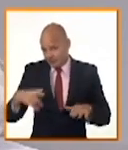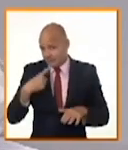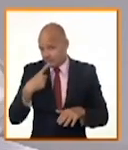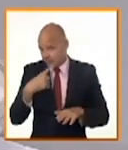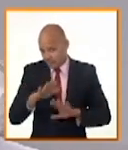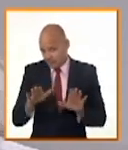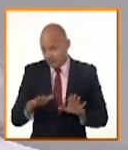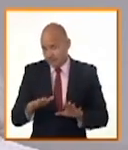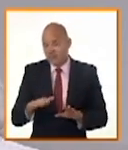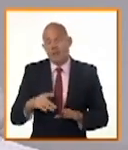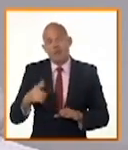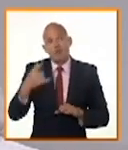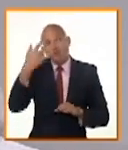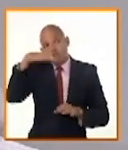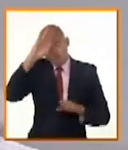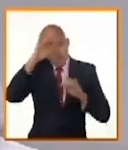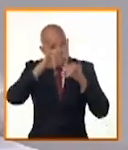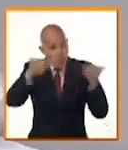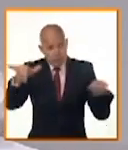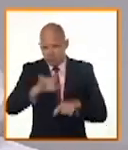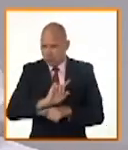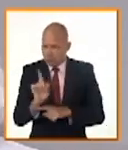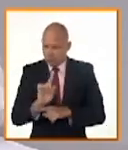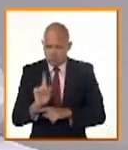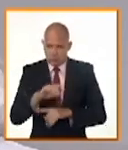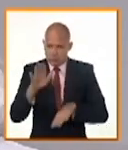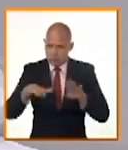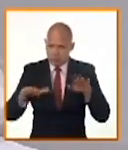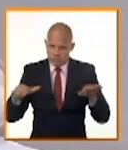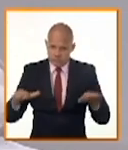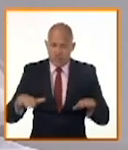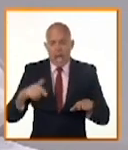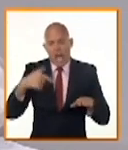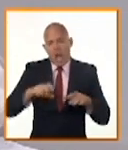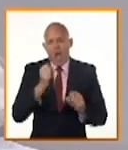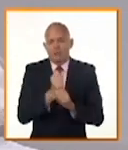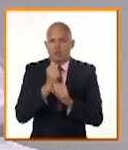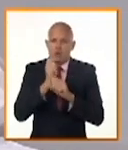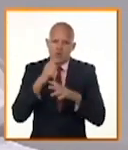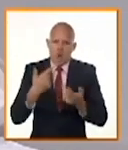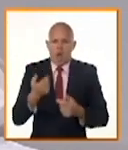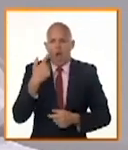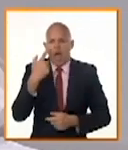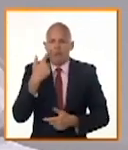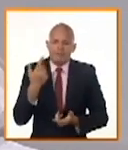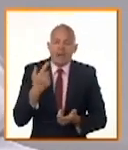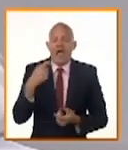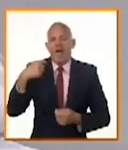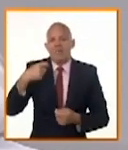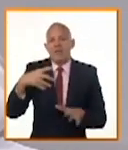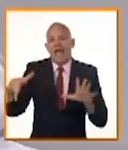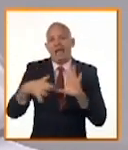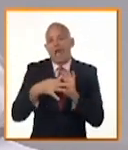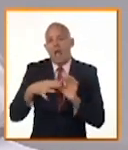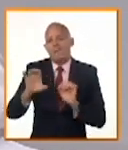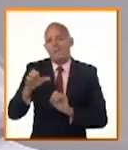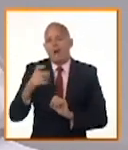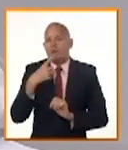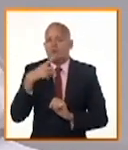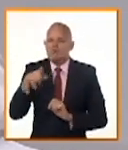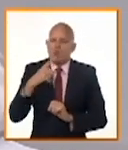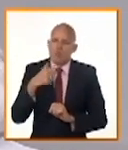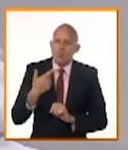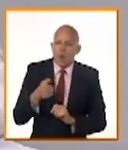es importante ese trabajo con el banco de análisis conocer el banco conocer al cliente Cuáles son las posibilidades Cuáles son